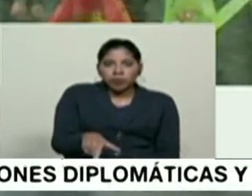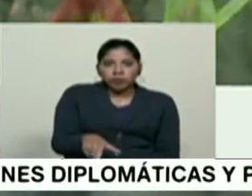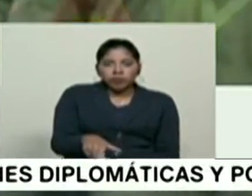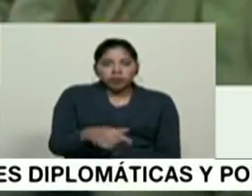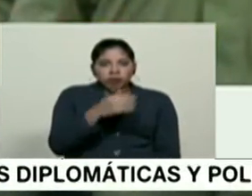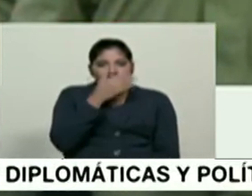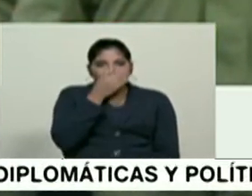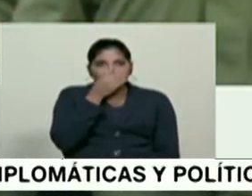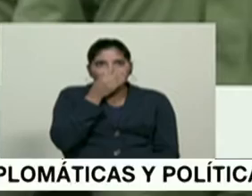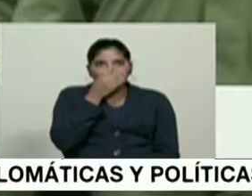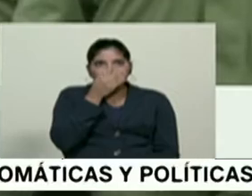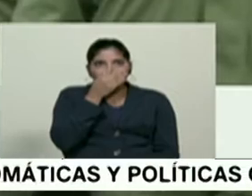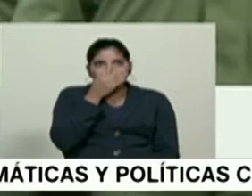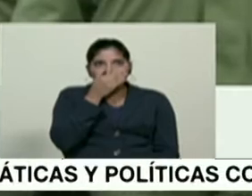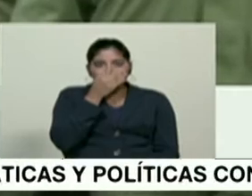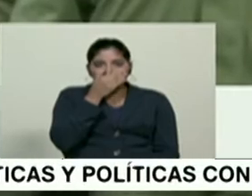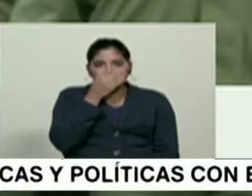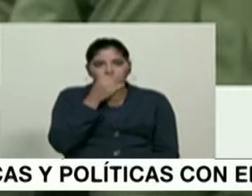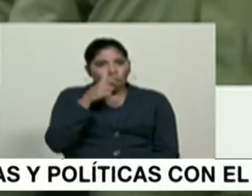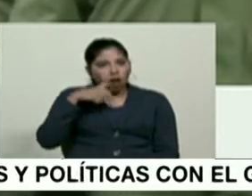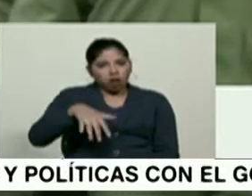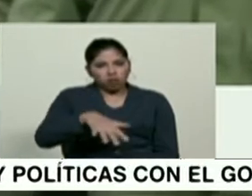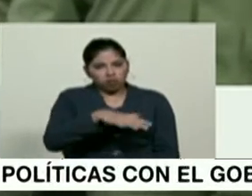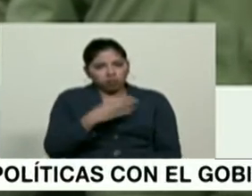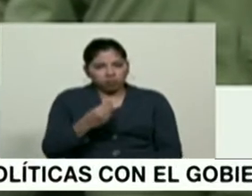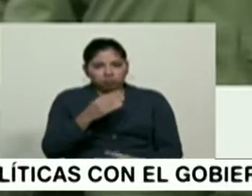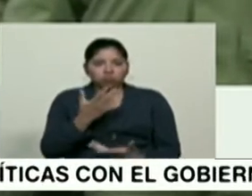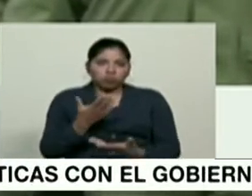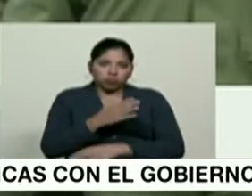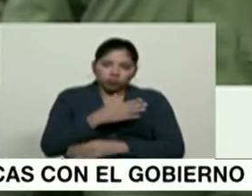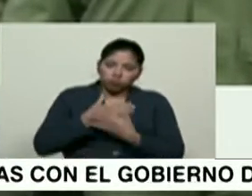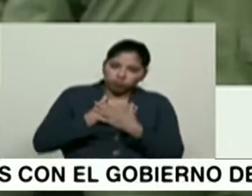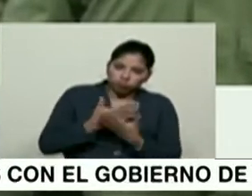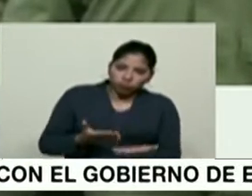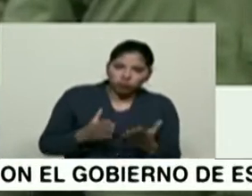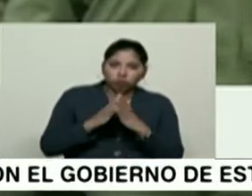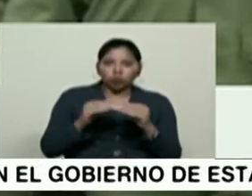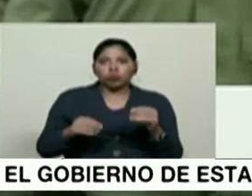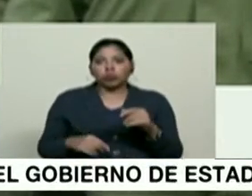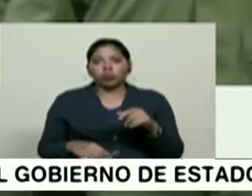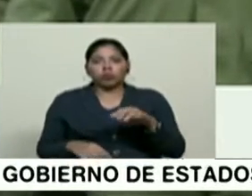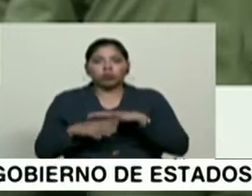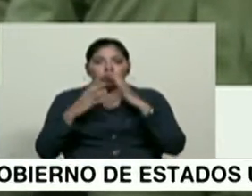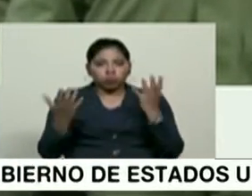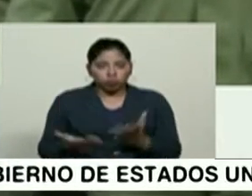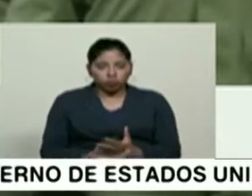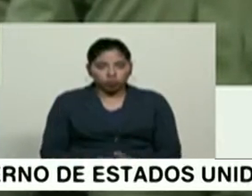pueblo de solidaridad con todos los pueblos del mundo.